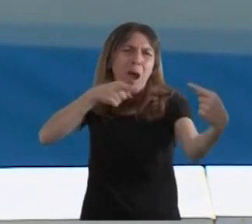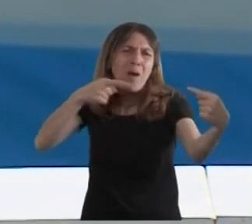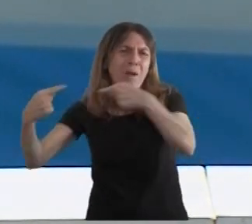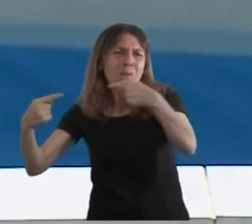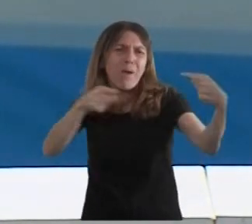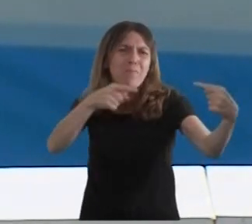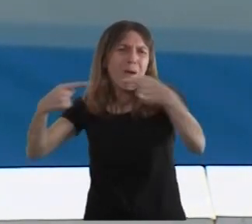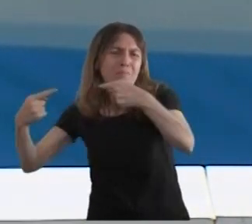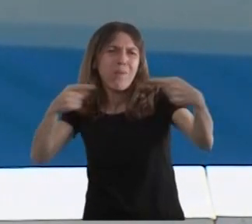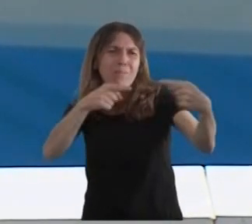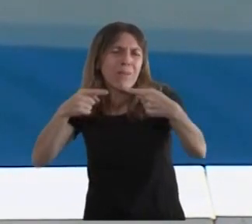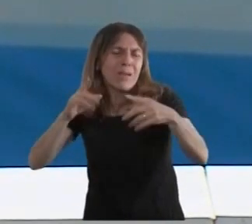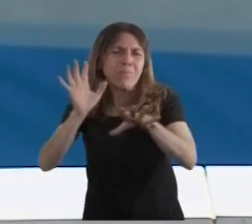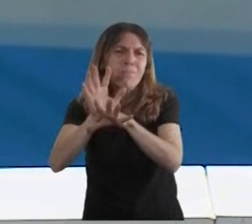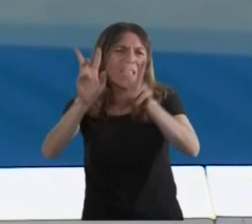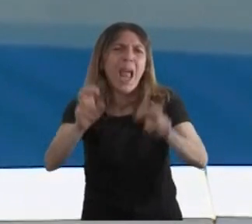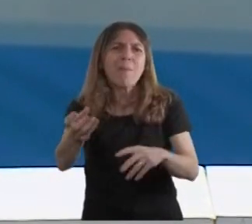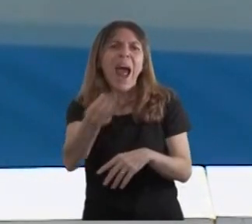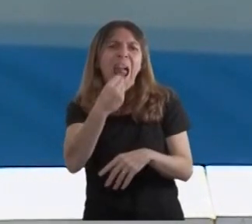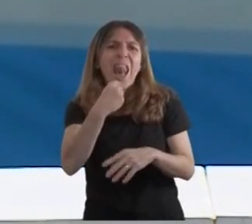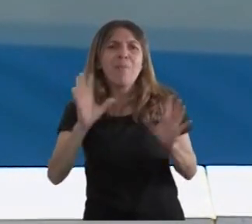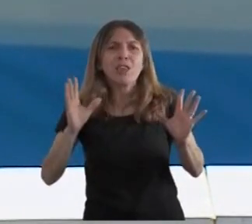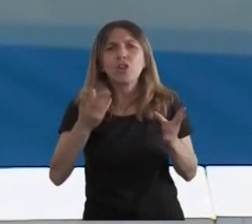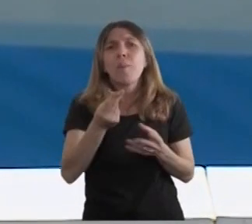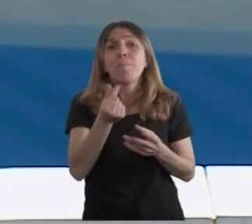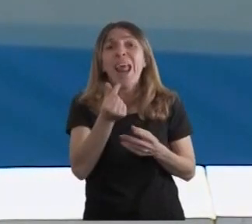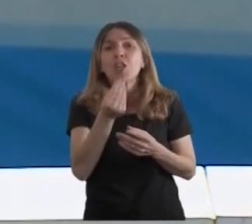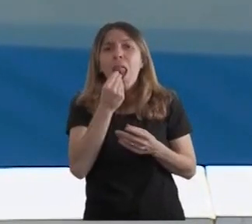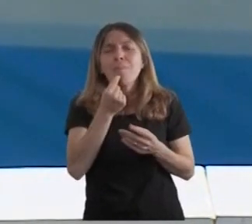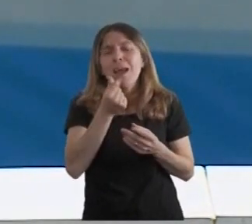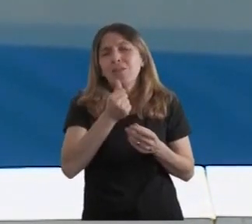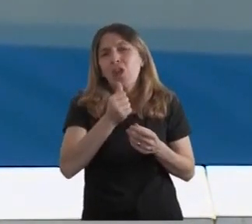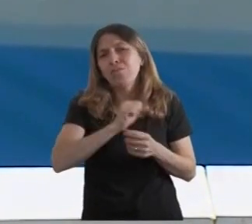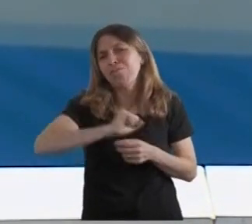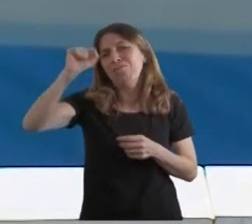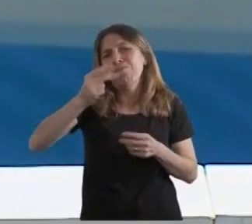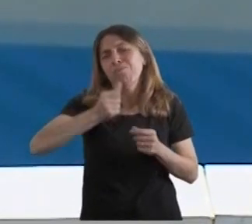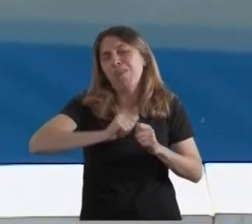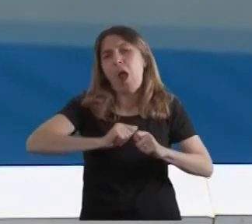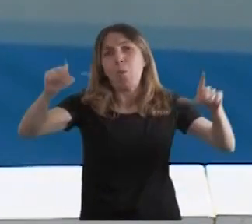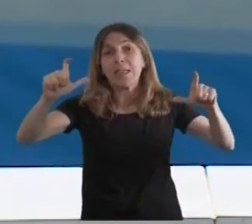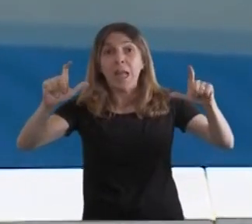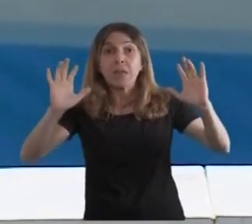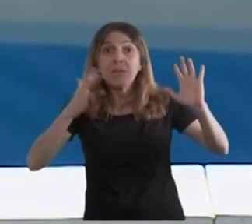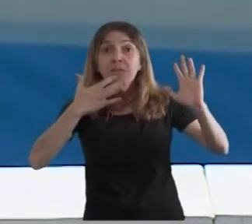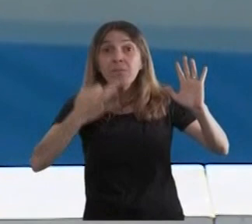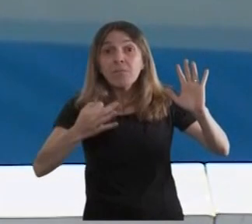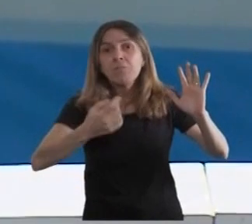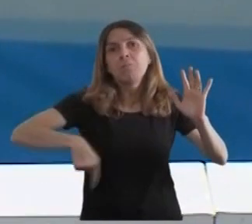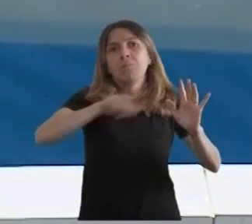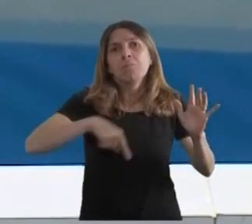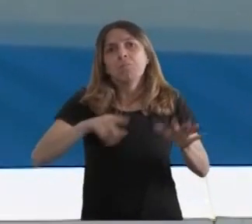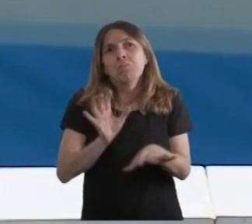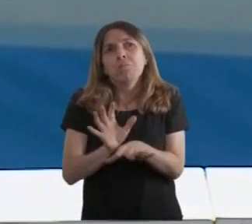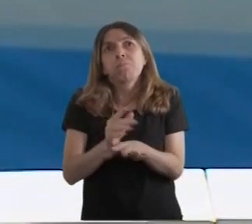y los alimentos vuelan los precios de los alimentos en todo el mundo y en verdad nosotros quisiéramos que eso no